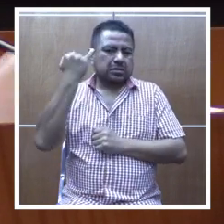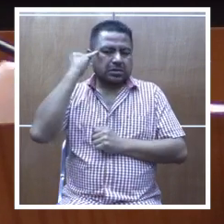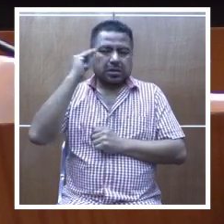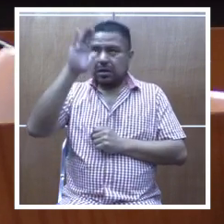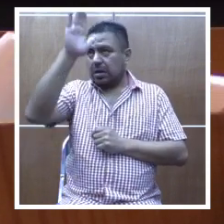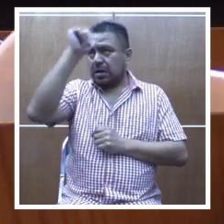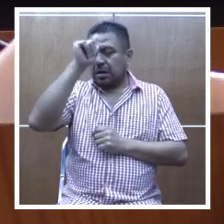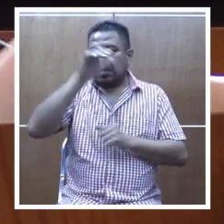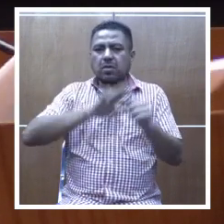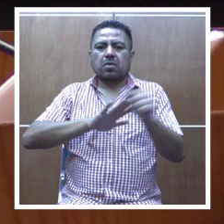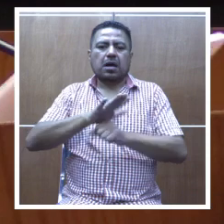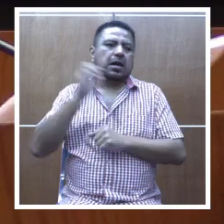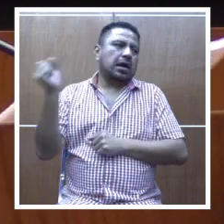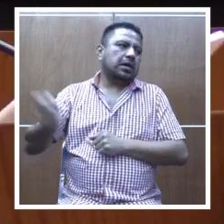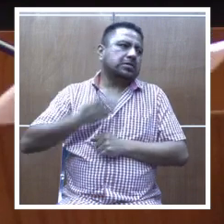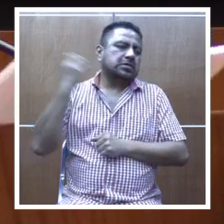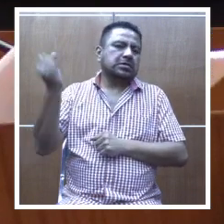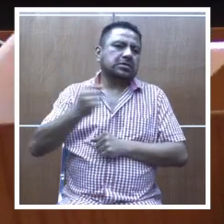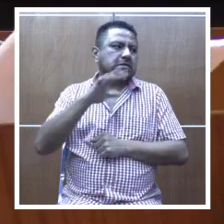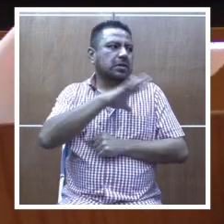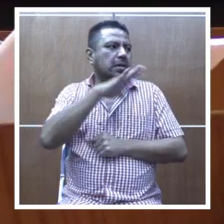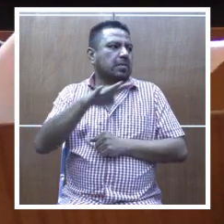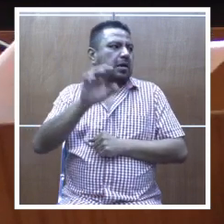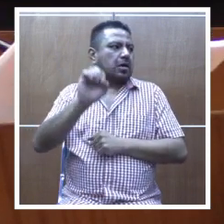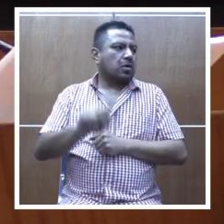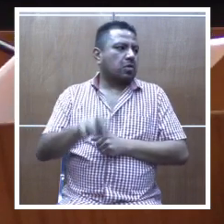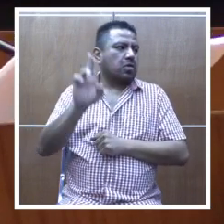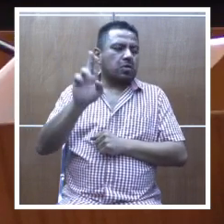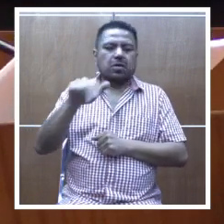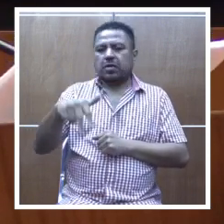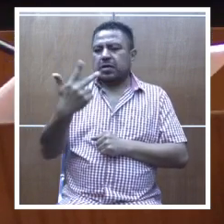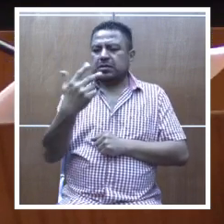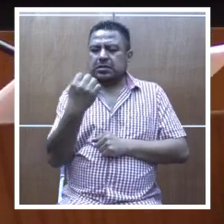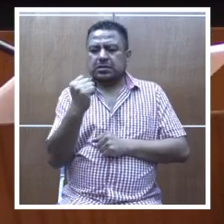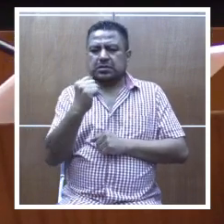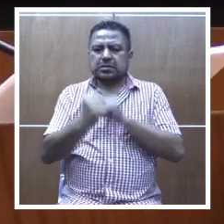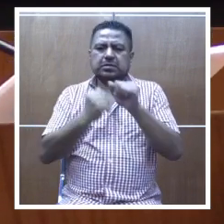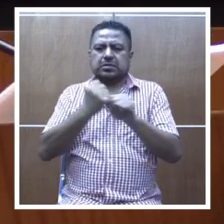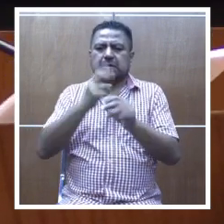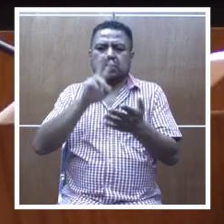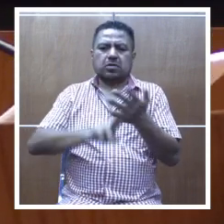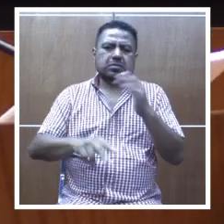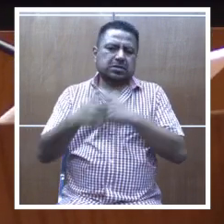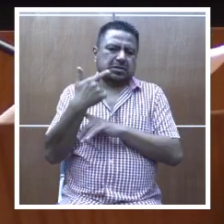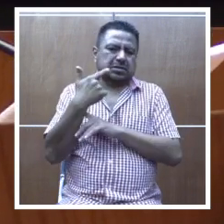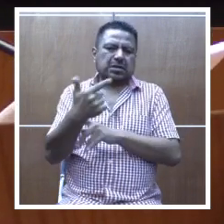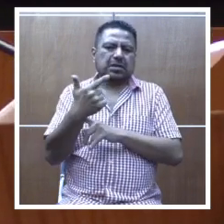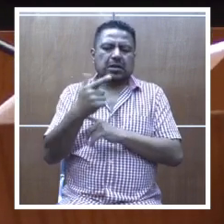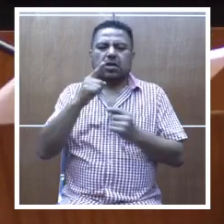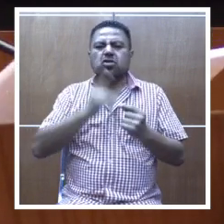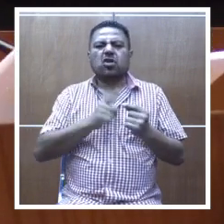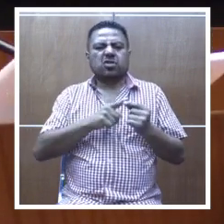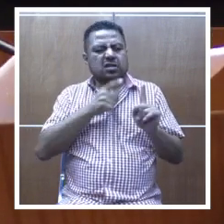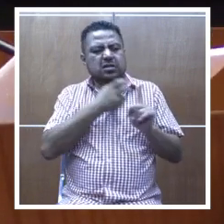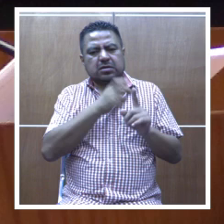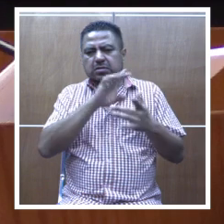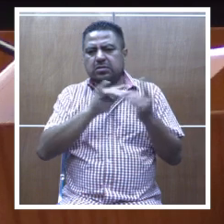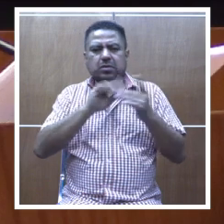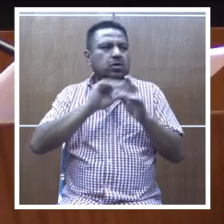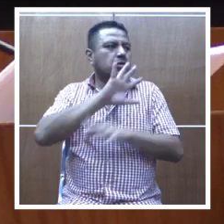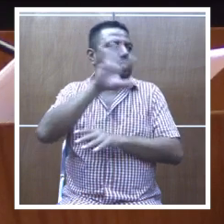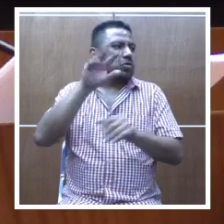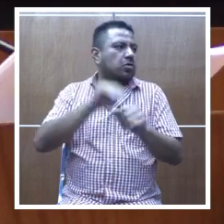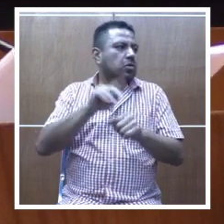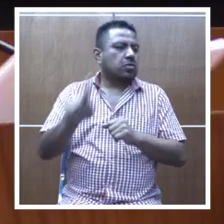aprobada por la Asamblea General de las Naciones Unidas el 13 de septiembre del 2007, en donde afirman que todos los pueblos